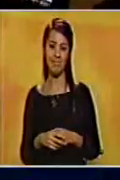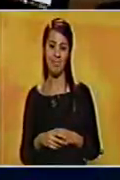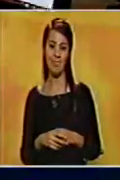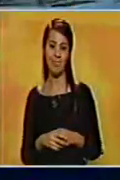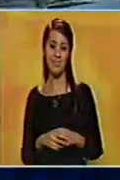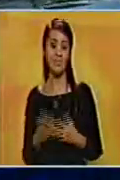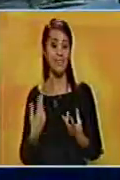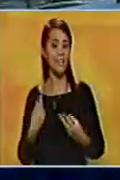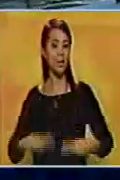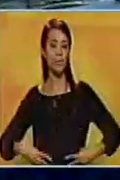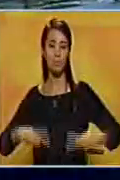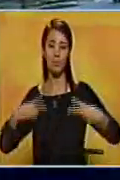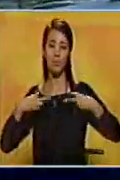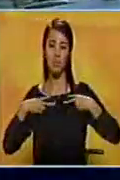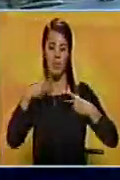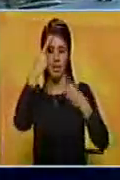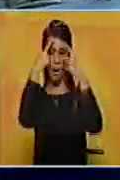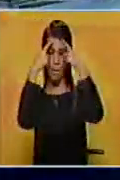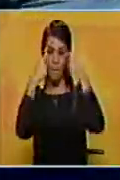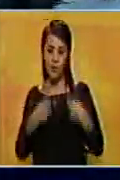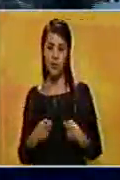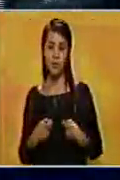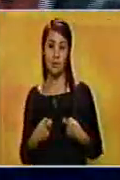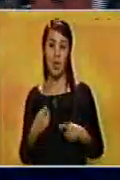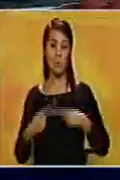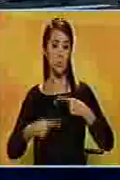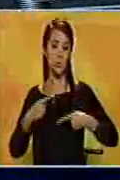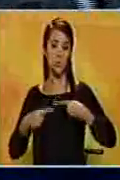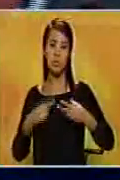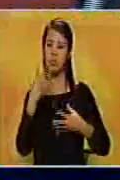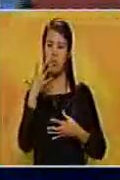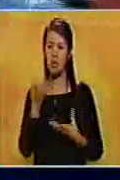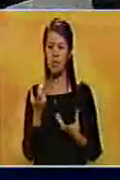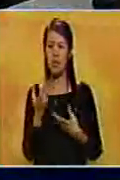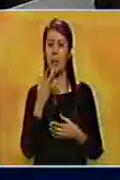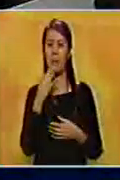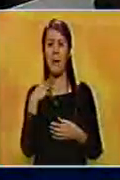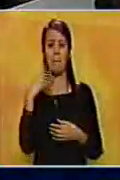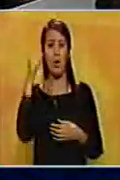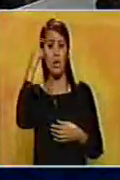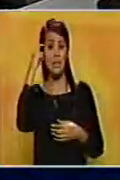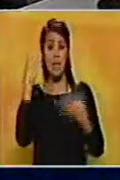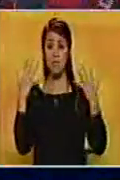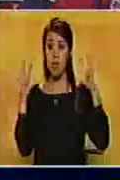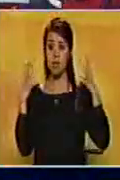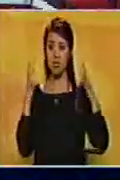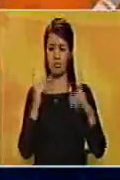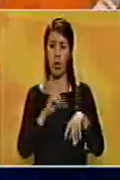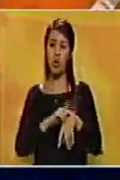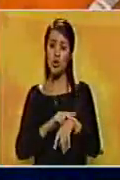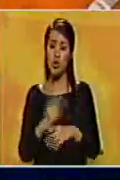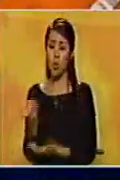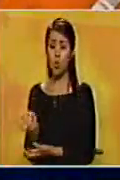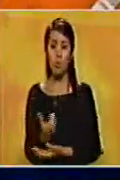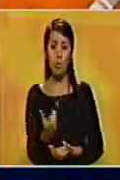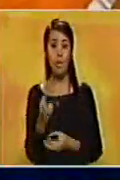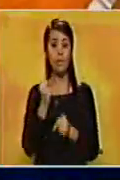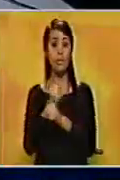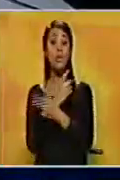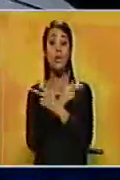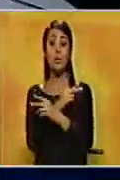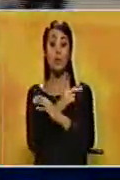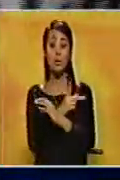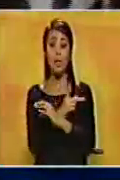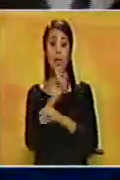Quienes han entregado su vida a su carrera profesional muchas veces no entienden de días festivos. Para doctores, bomberos, trabajadores de protección